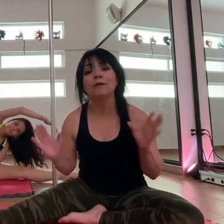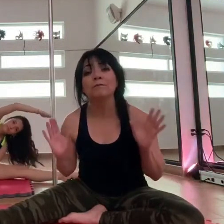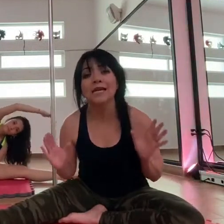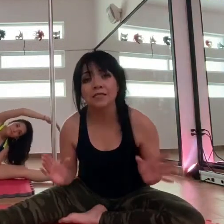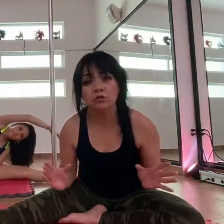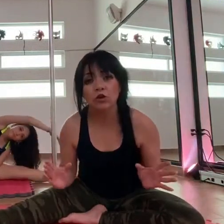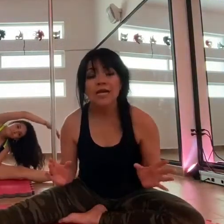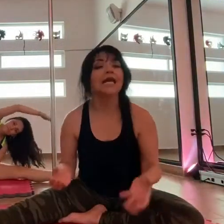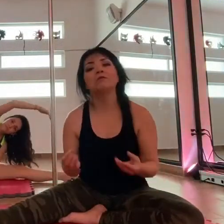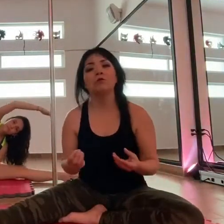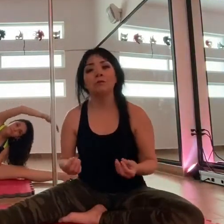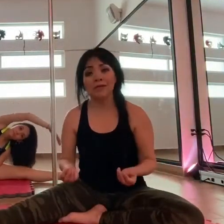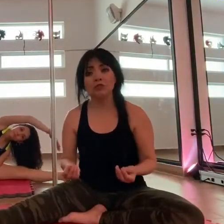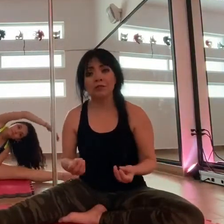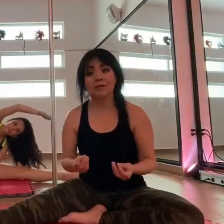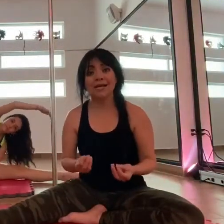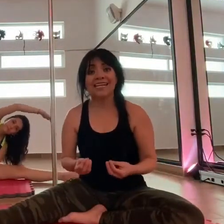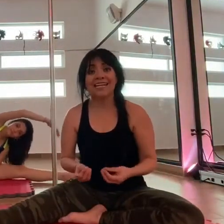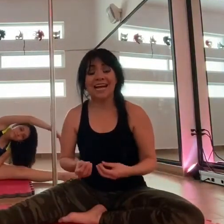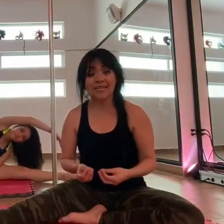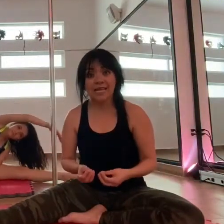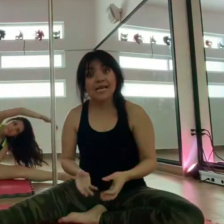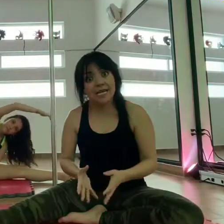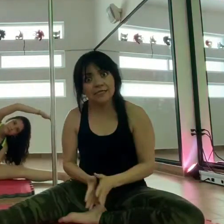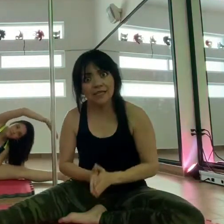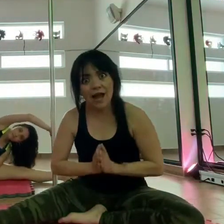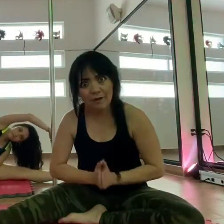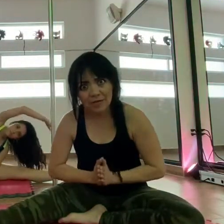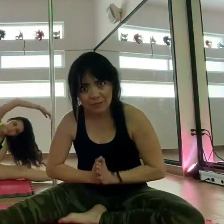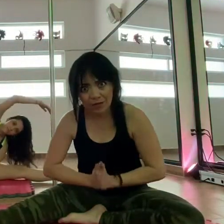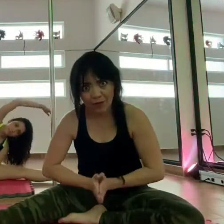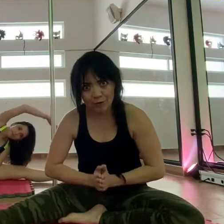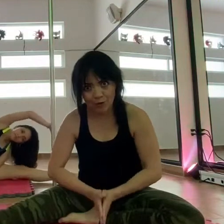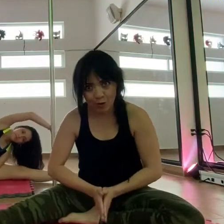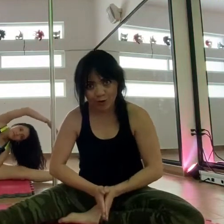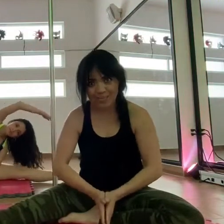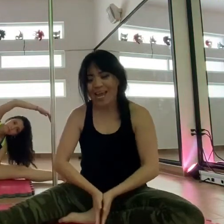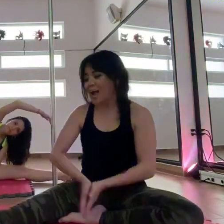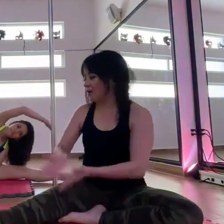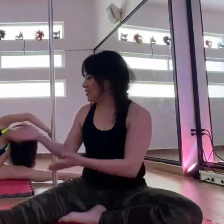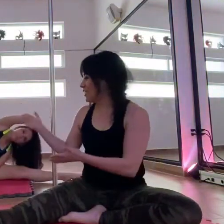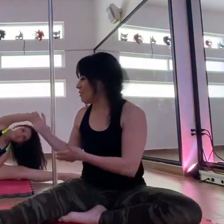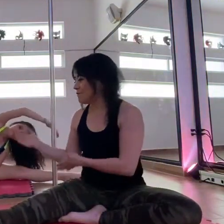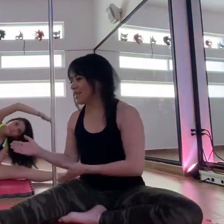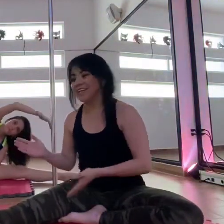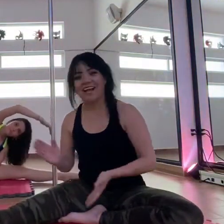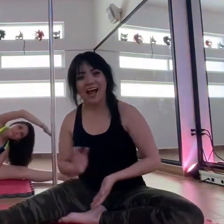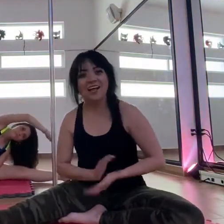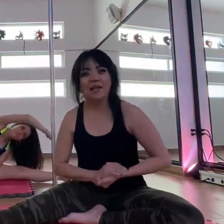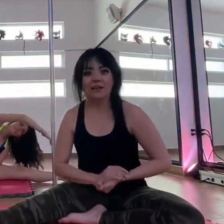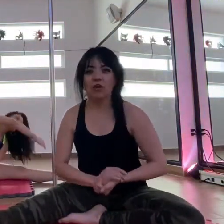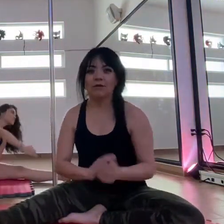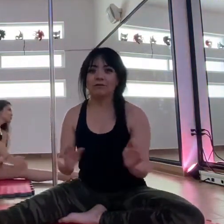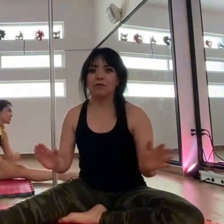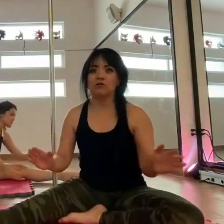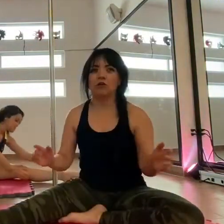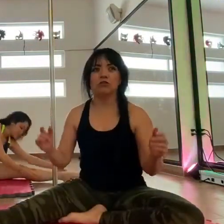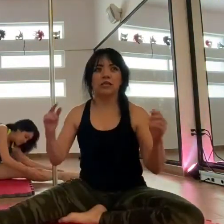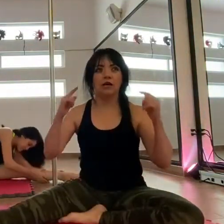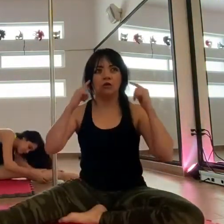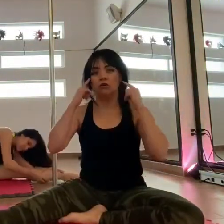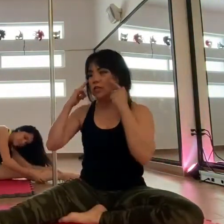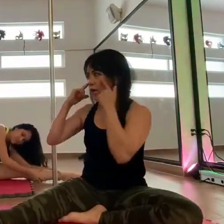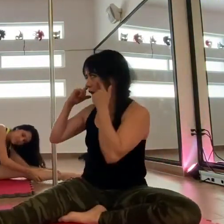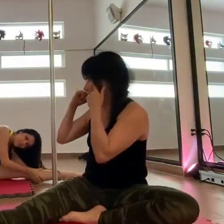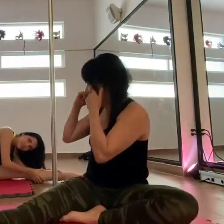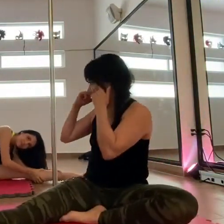del movimiento. El movimiento te va a generar que hasta abras bien los ojos. Cuando llegó a América, no abría bien los